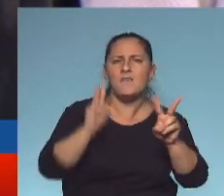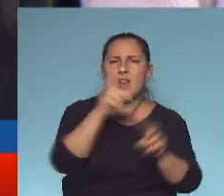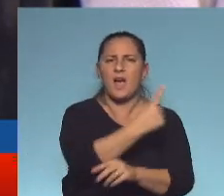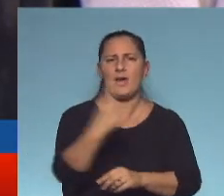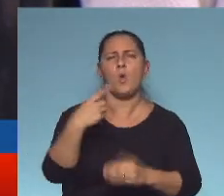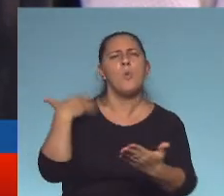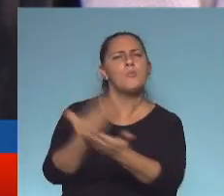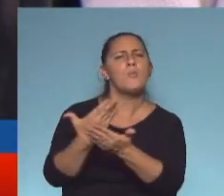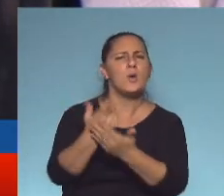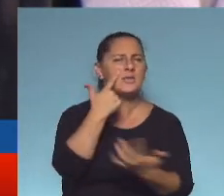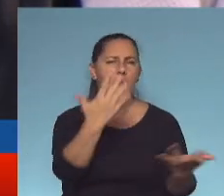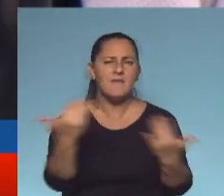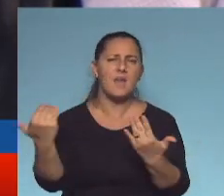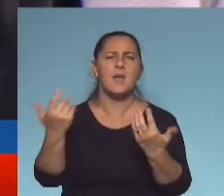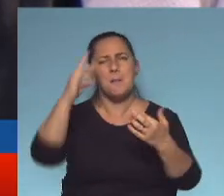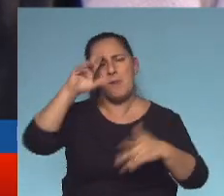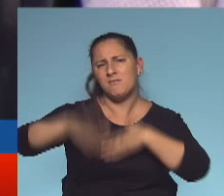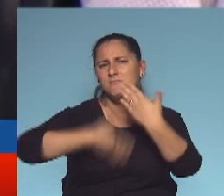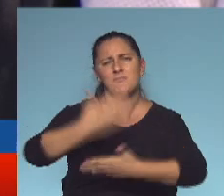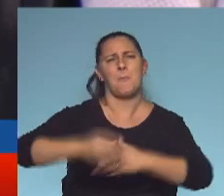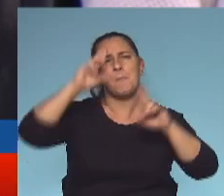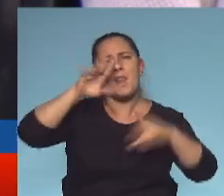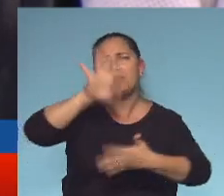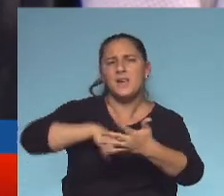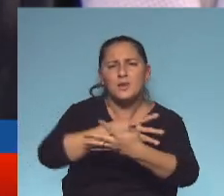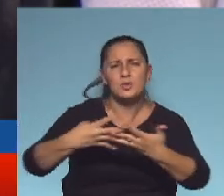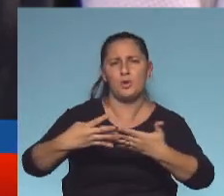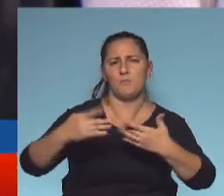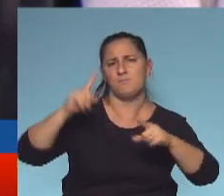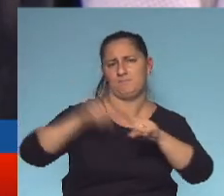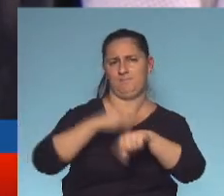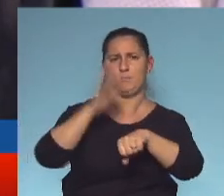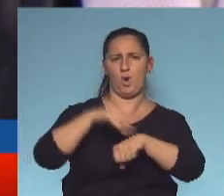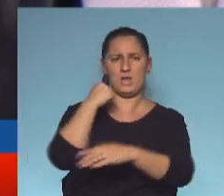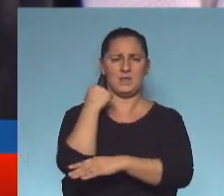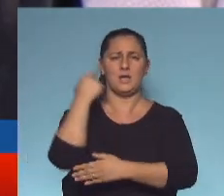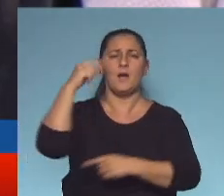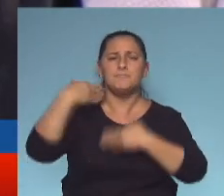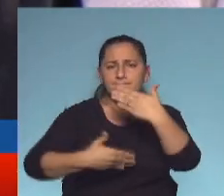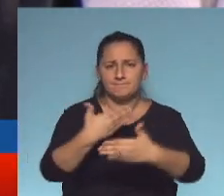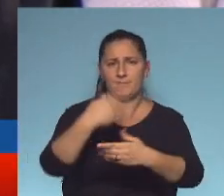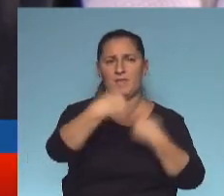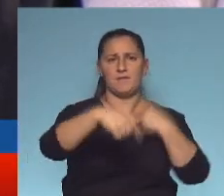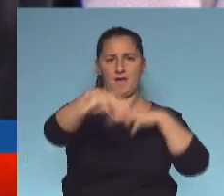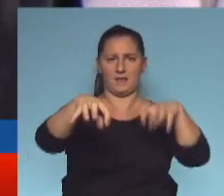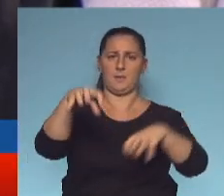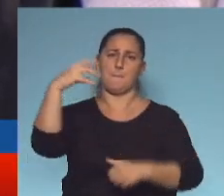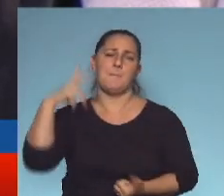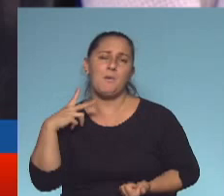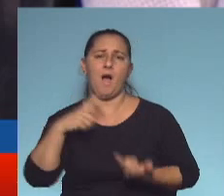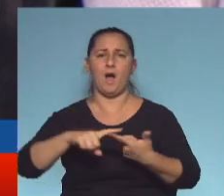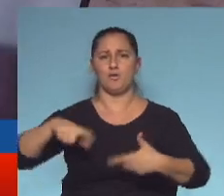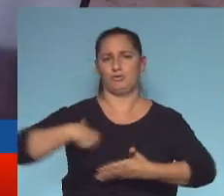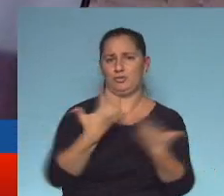y llevar adelante políticas públicas que reflejen los planteos que los distintos sectores, del sector privado, de la